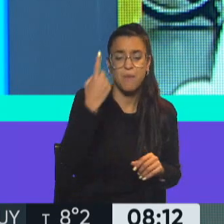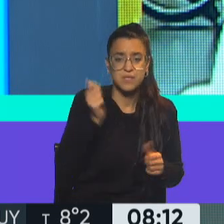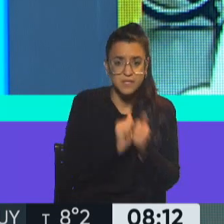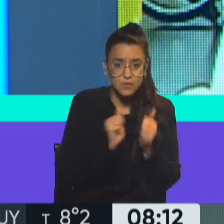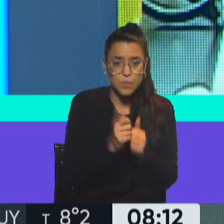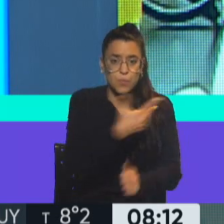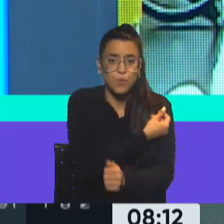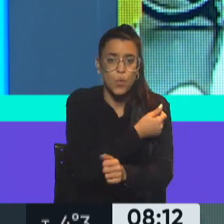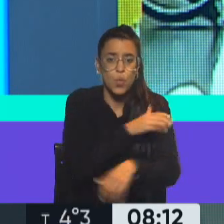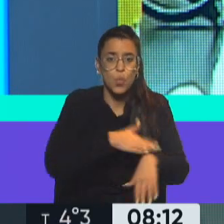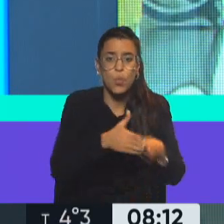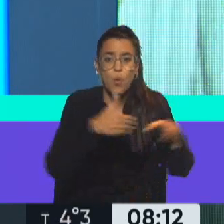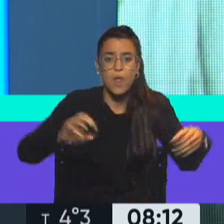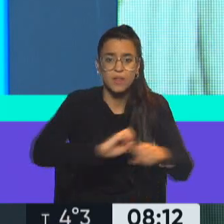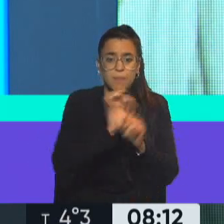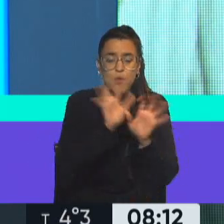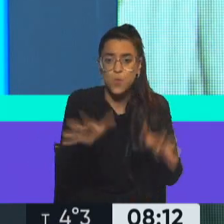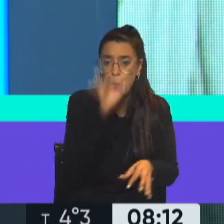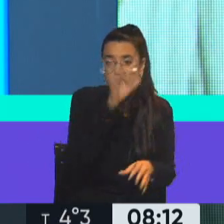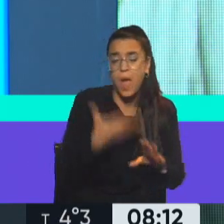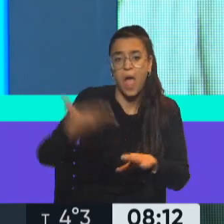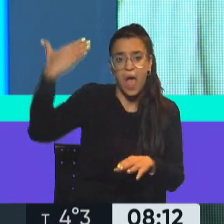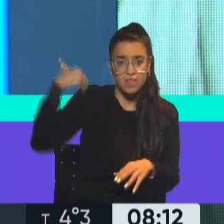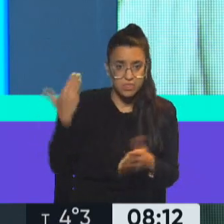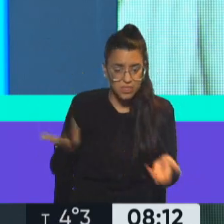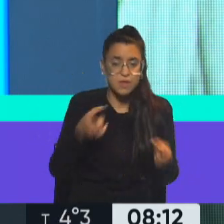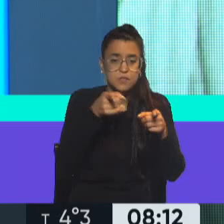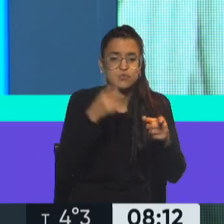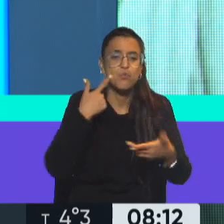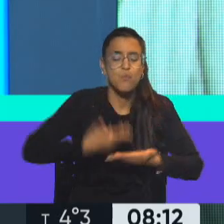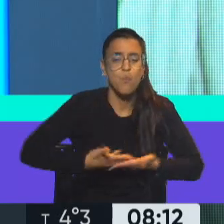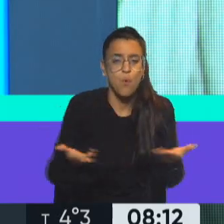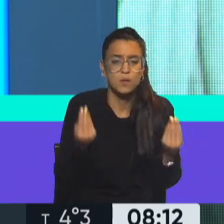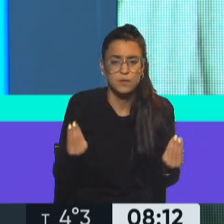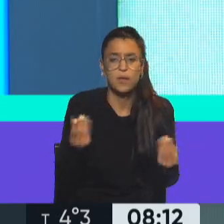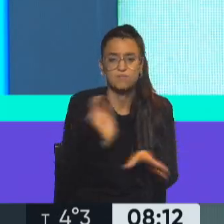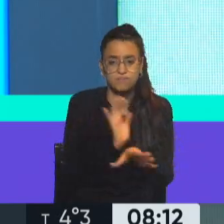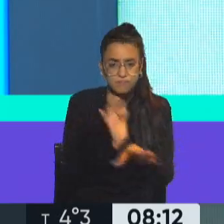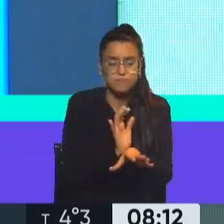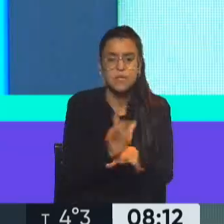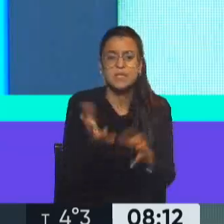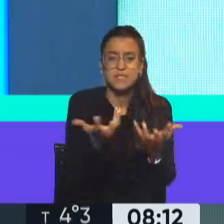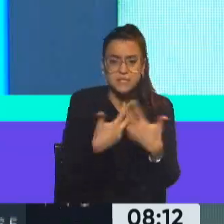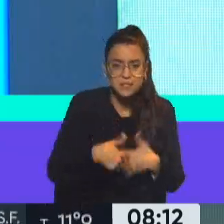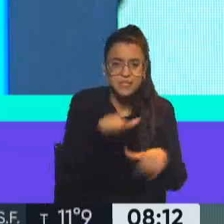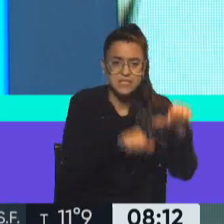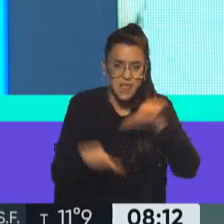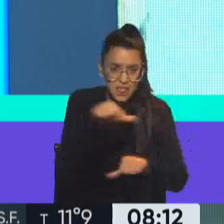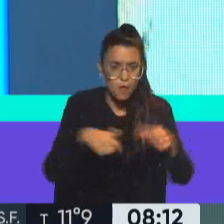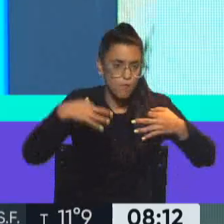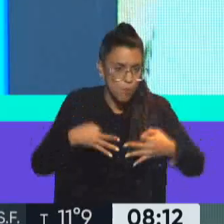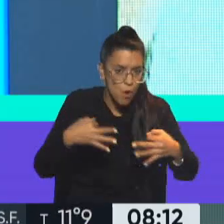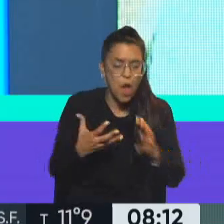se vacuna durante la pandemia, nunca antes se había hecho. Y eso refleja un poco la madurez de todo el sistema científico